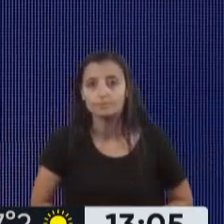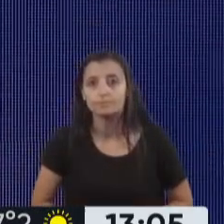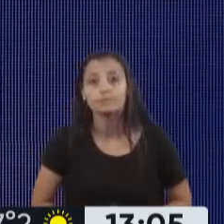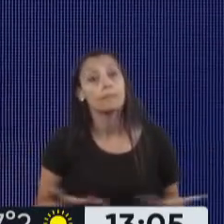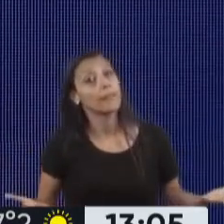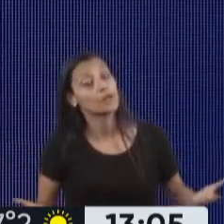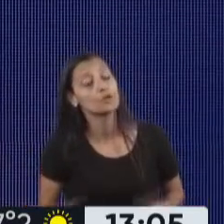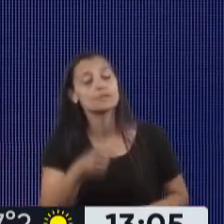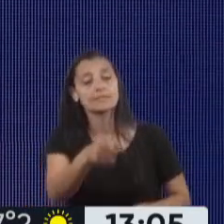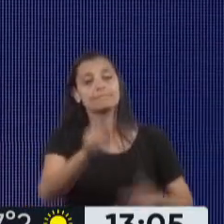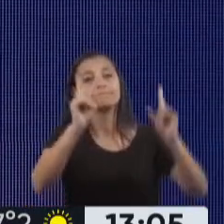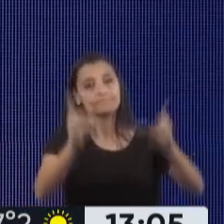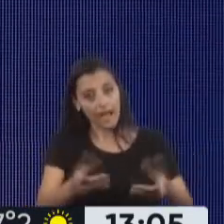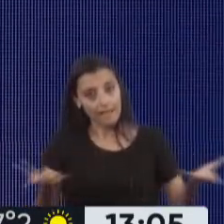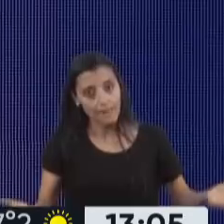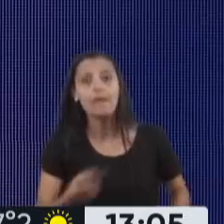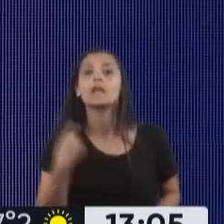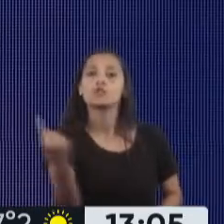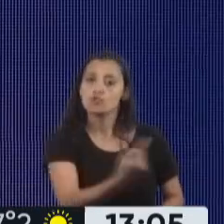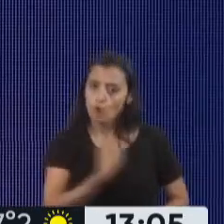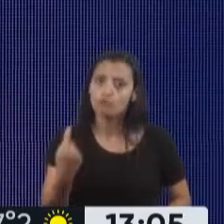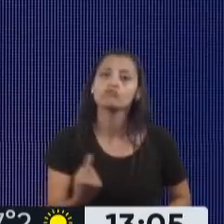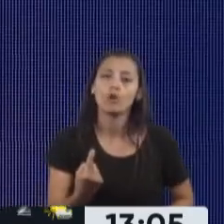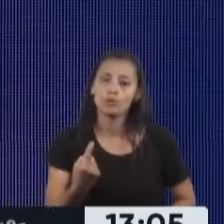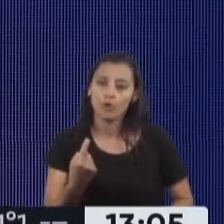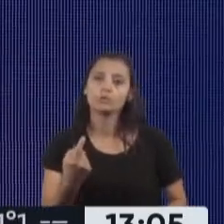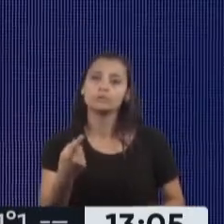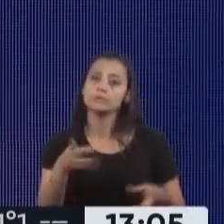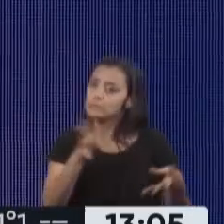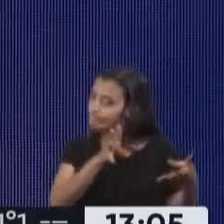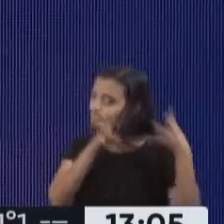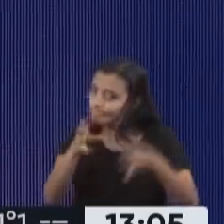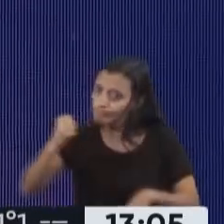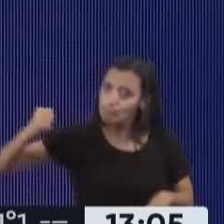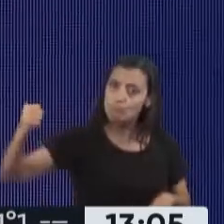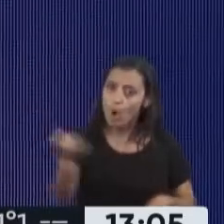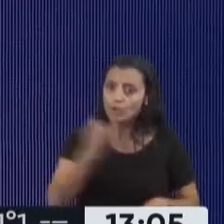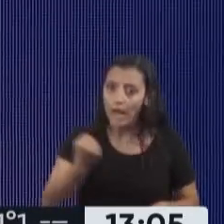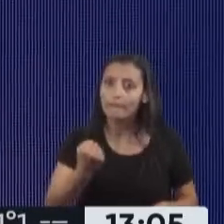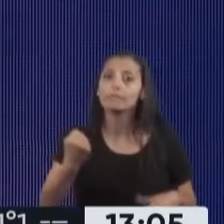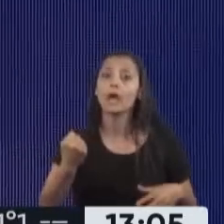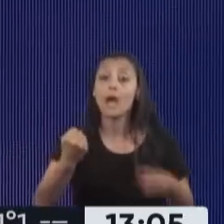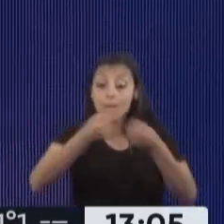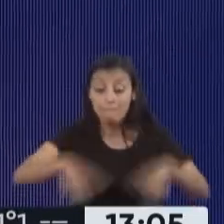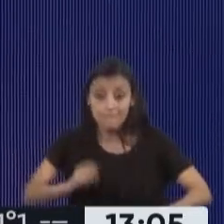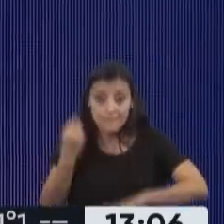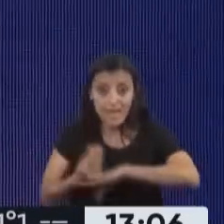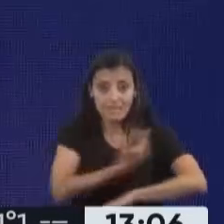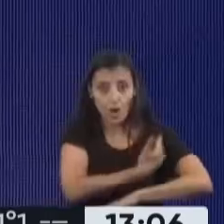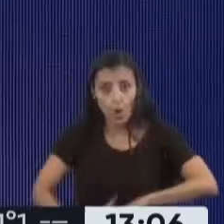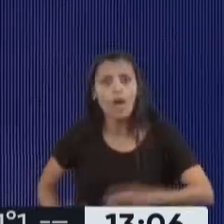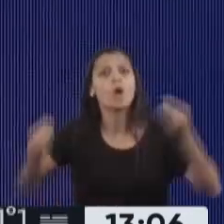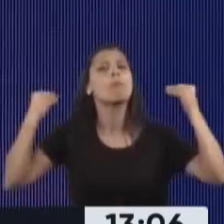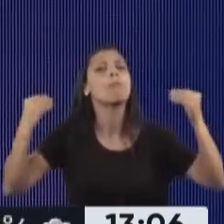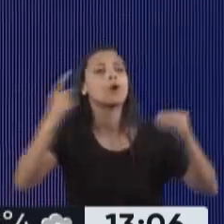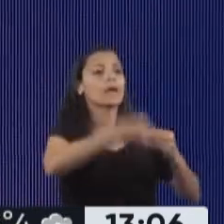Entonces, ahí también dimos una batalla muy importante al inicio, porque ¿qué era lo que nos